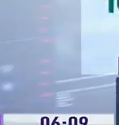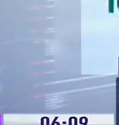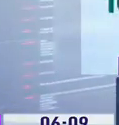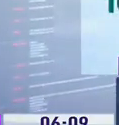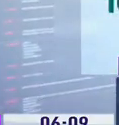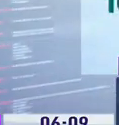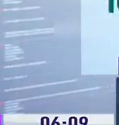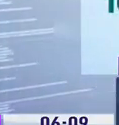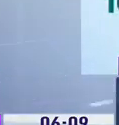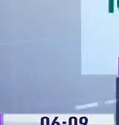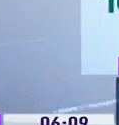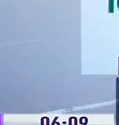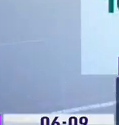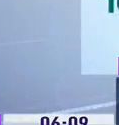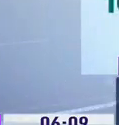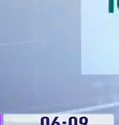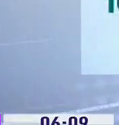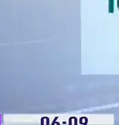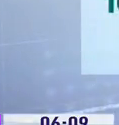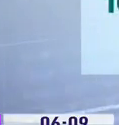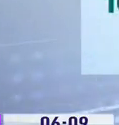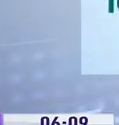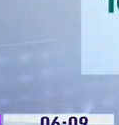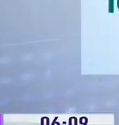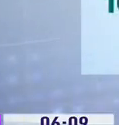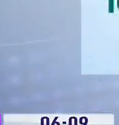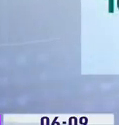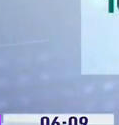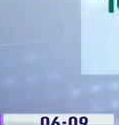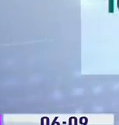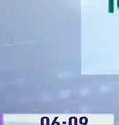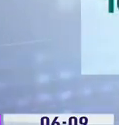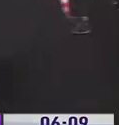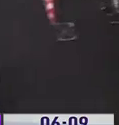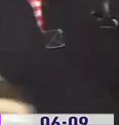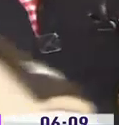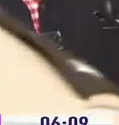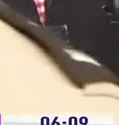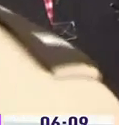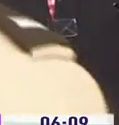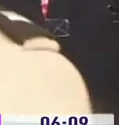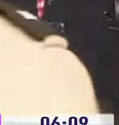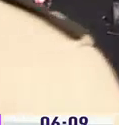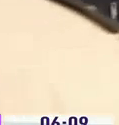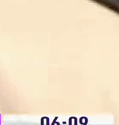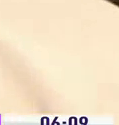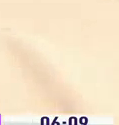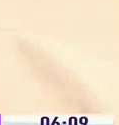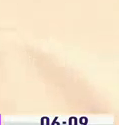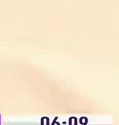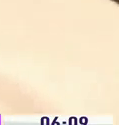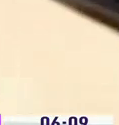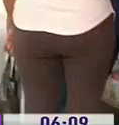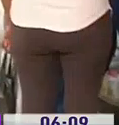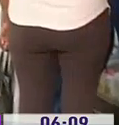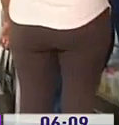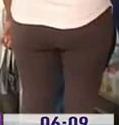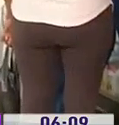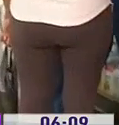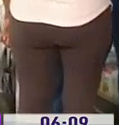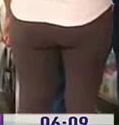1.623 farmacias han sido supervisadas. Los controles continuarán para evitar especulación de precios